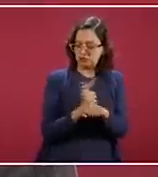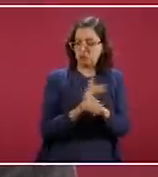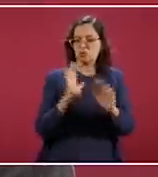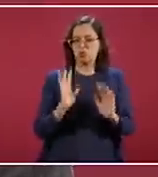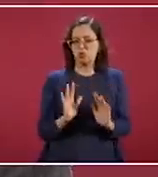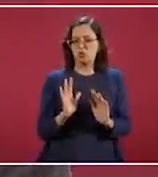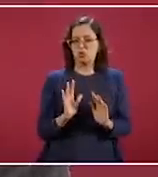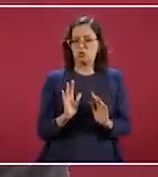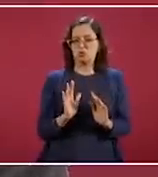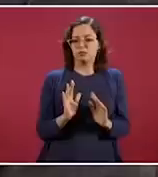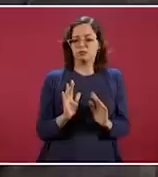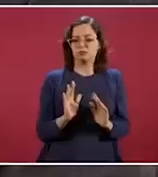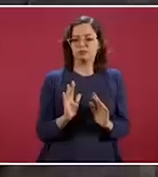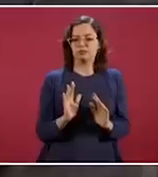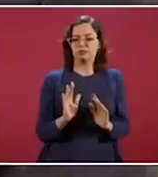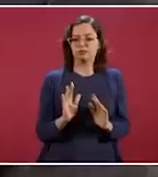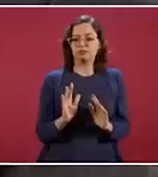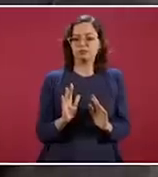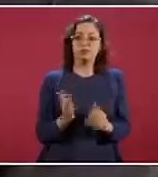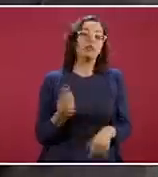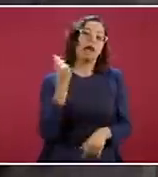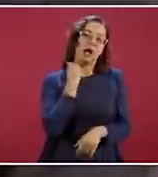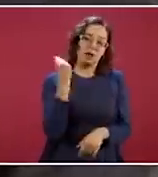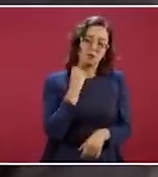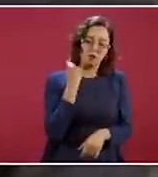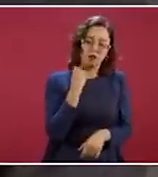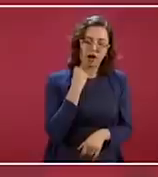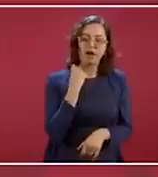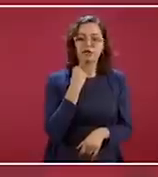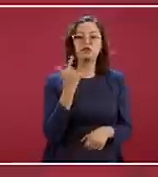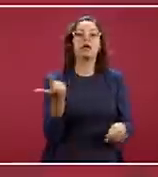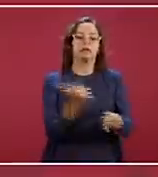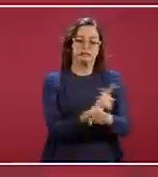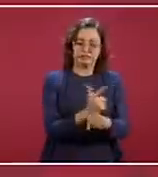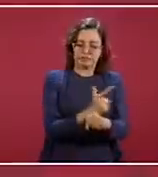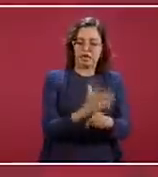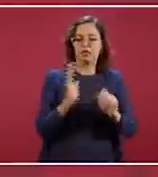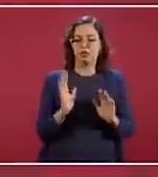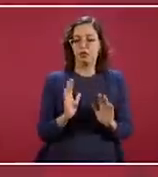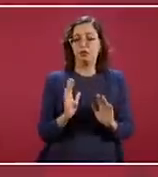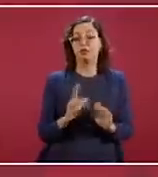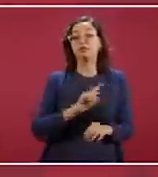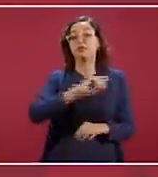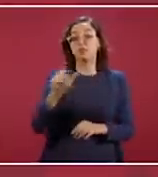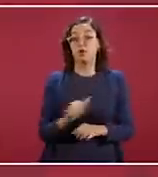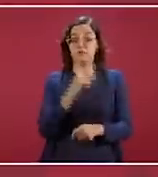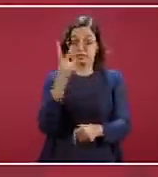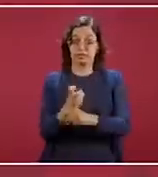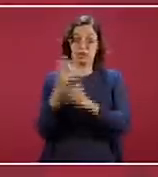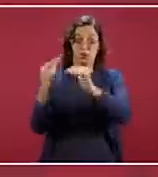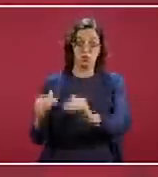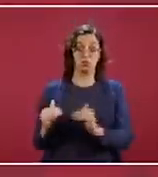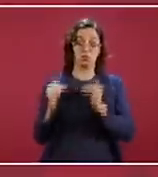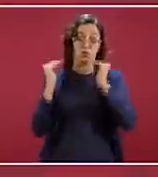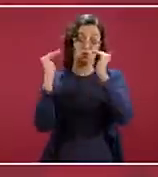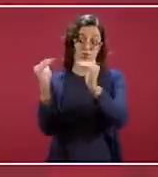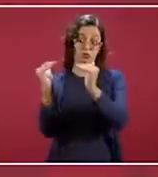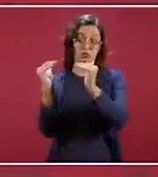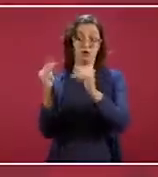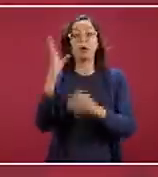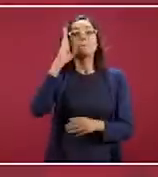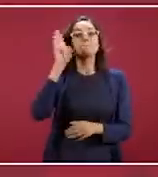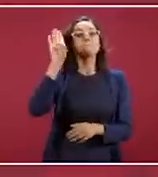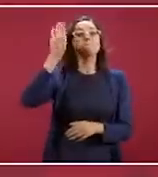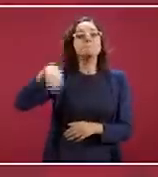licenciatura, desde luego un abogado es nivel licenciatura. Luego hay otro grado, que